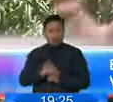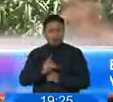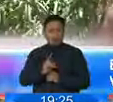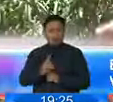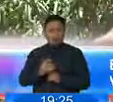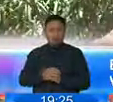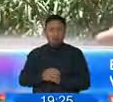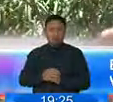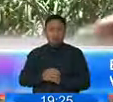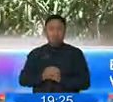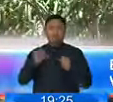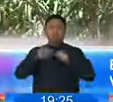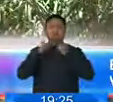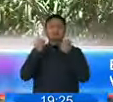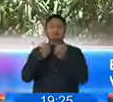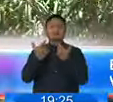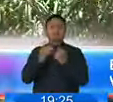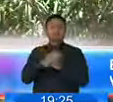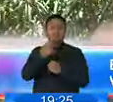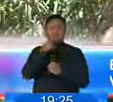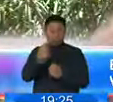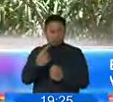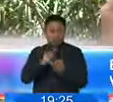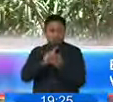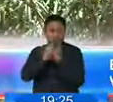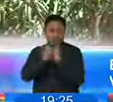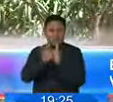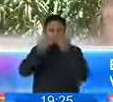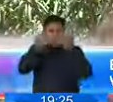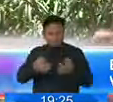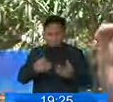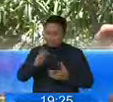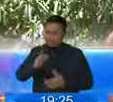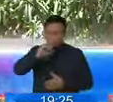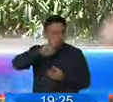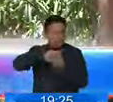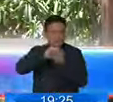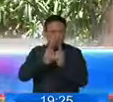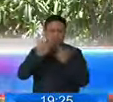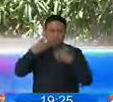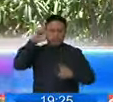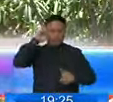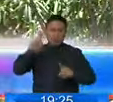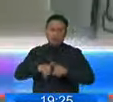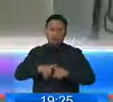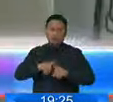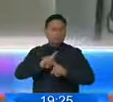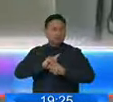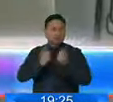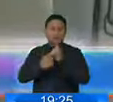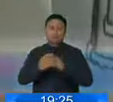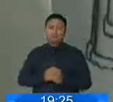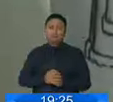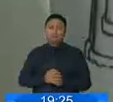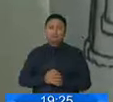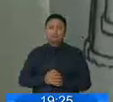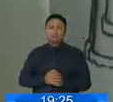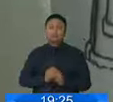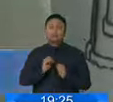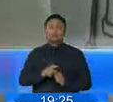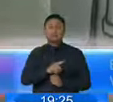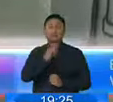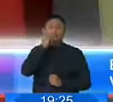Una sociedad machista tiene que cambiar y tiene que cambiar. En eso estamos totalmente de acuerdo. El poder enseñar a los